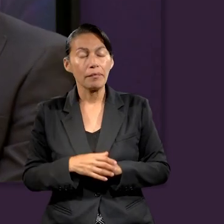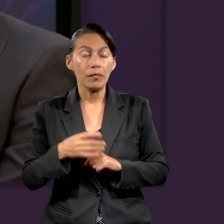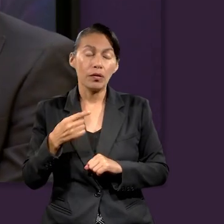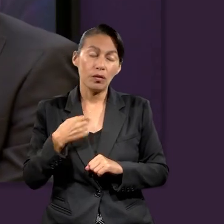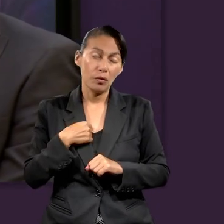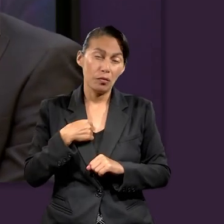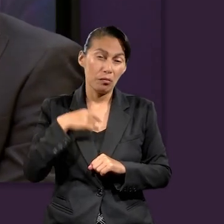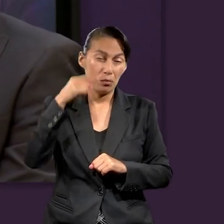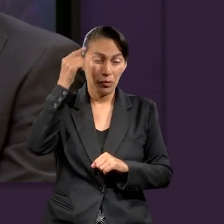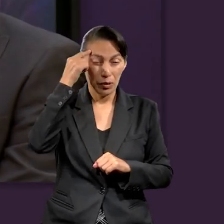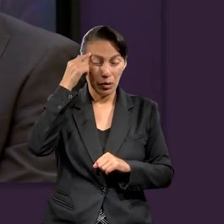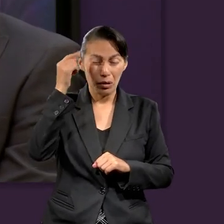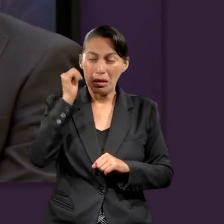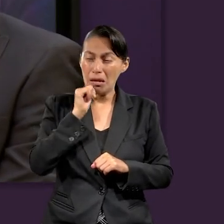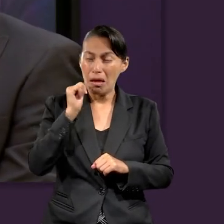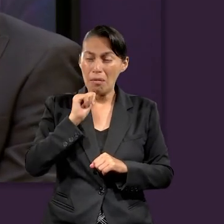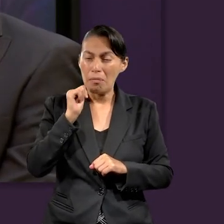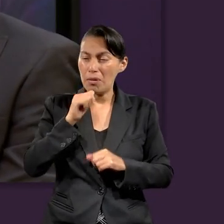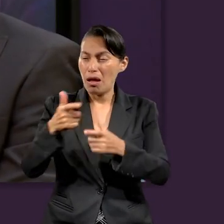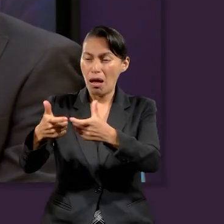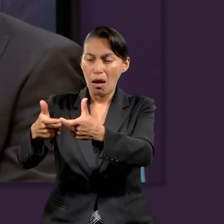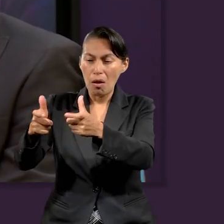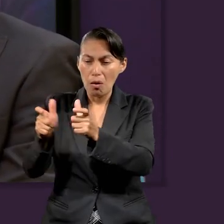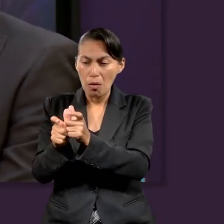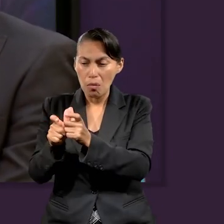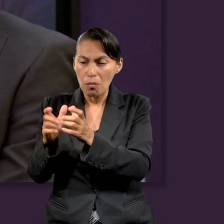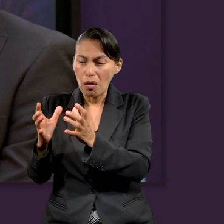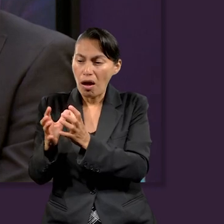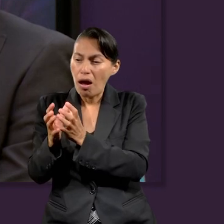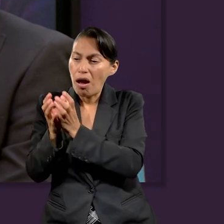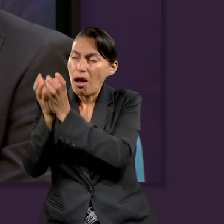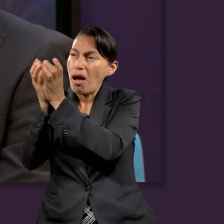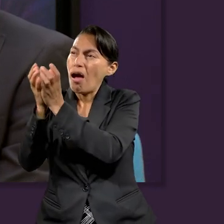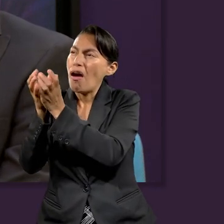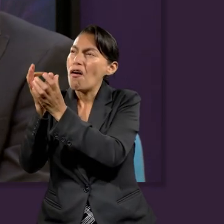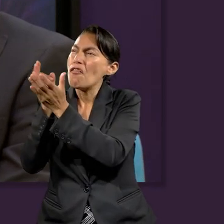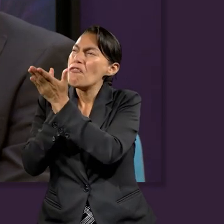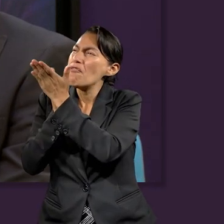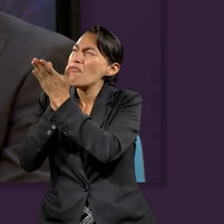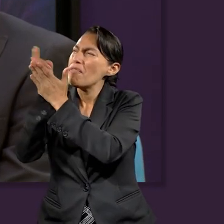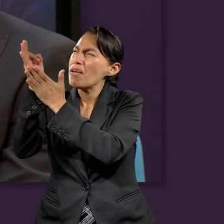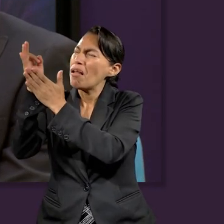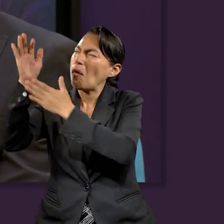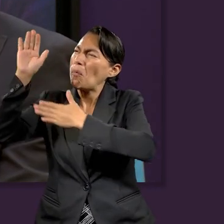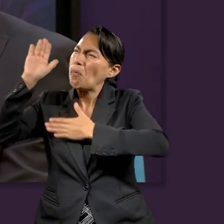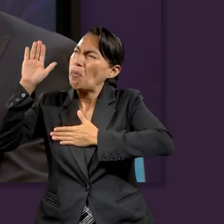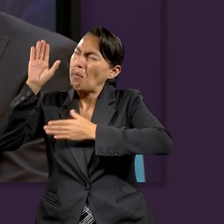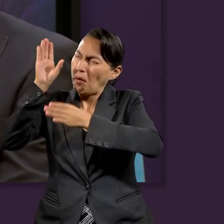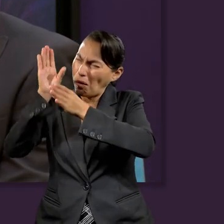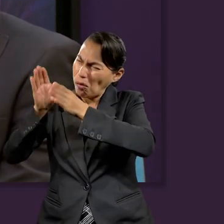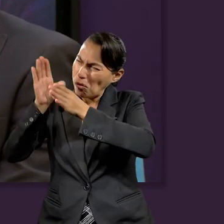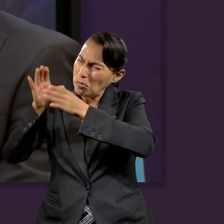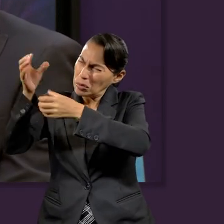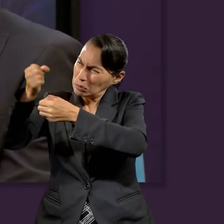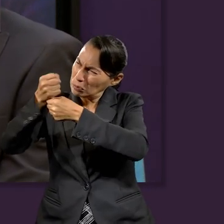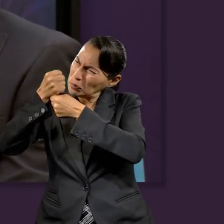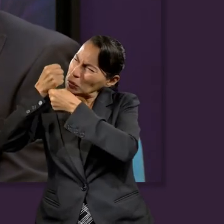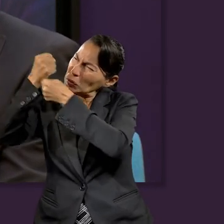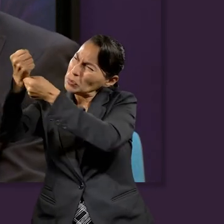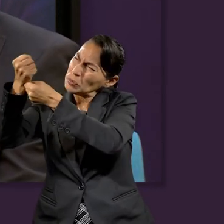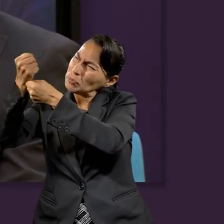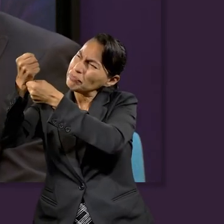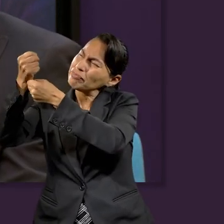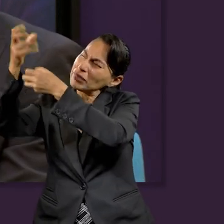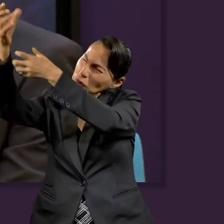Bueno, yo me creo que siempre quedará un remanente que va a heredar las promesas de Dios, que va a ser fiel, pero que